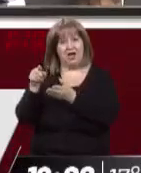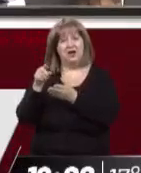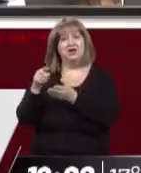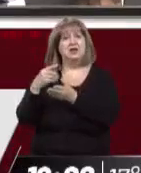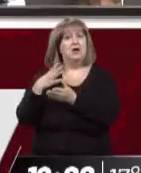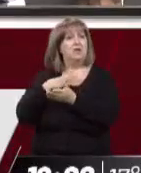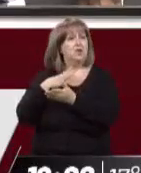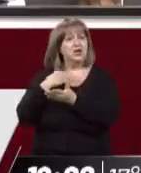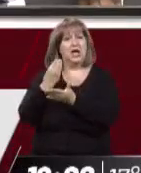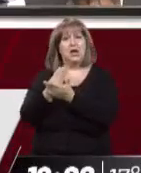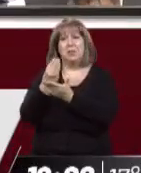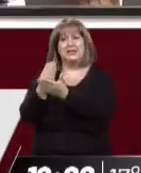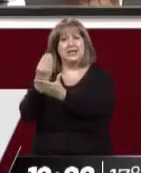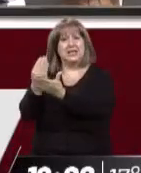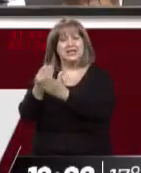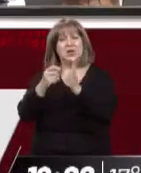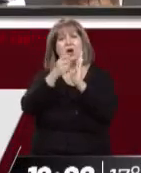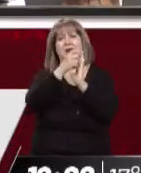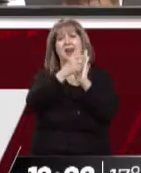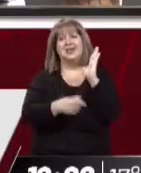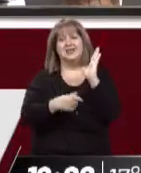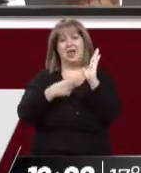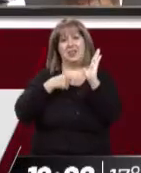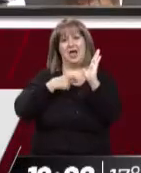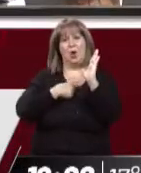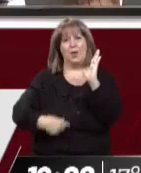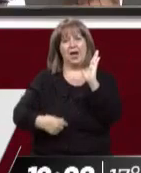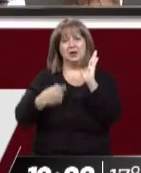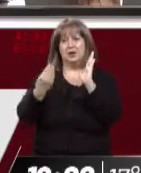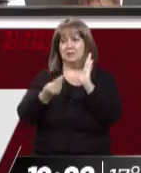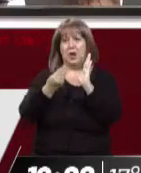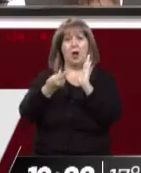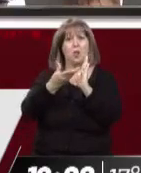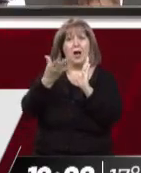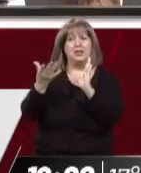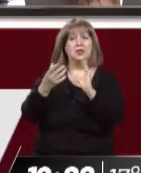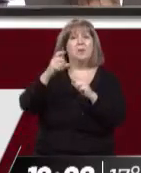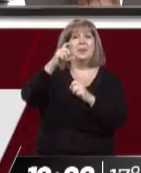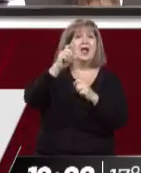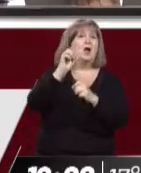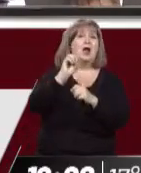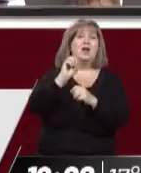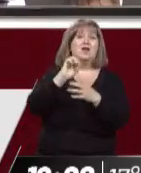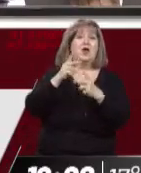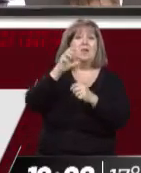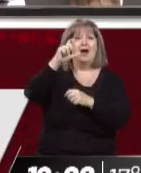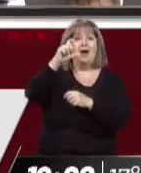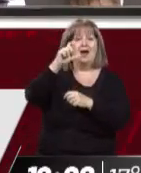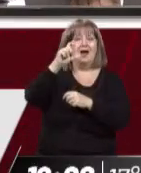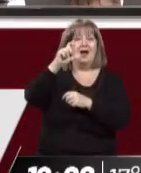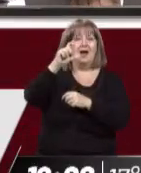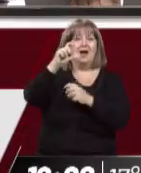de representación en las listas y en el gobierno, comparándose con cuánta presencia tiene la Cámpora, por ejemplo. Bueno, uno de los grupos